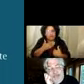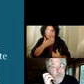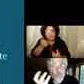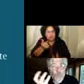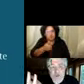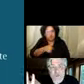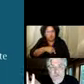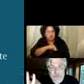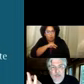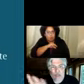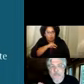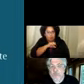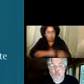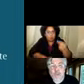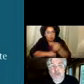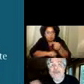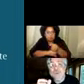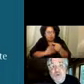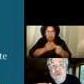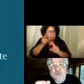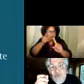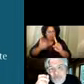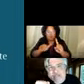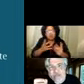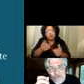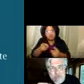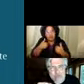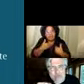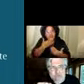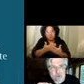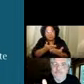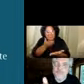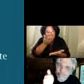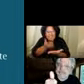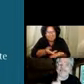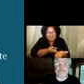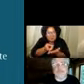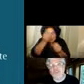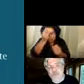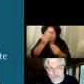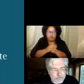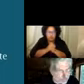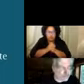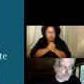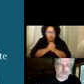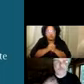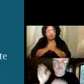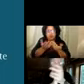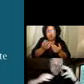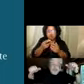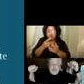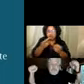para mejorar su habilidad de recibir soporte de calidad. Ese es nuestro objetivo y queremos que tenga usted